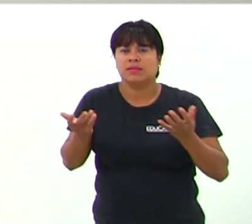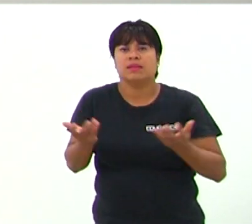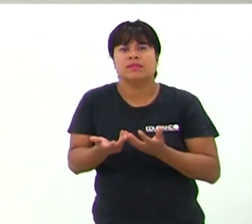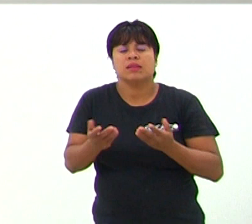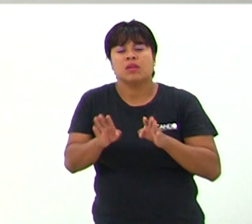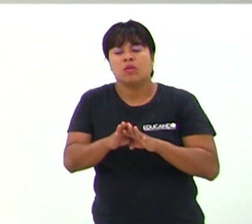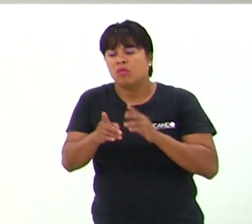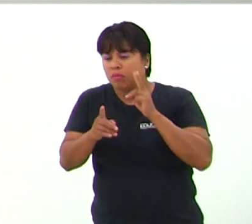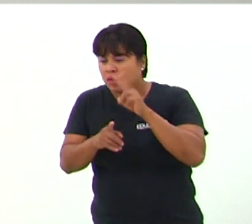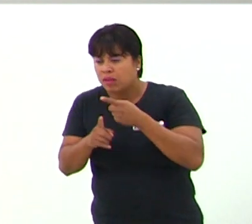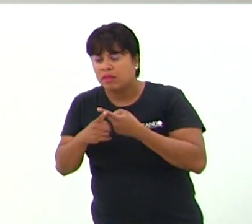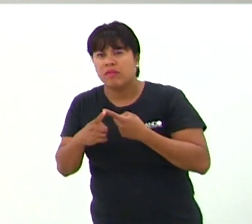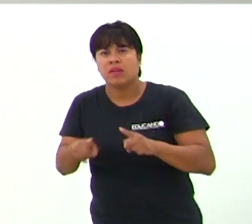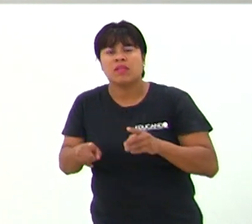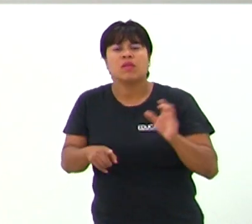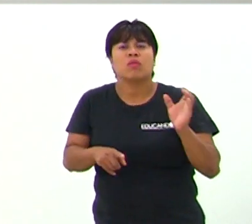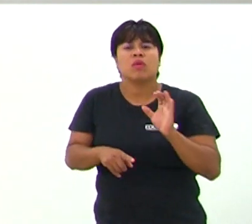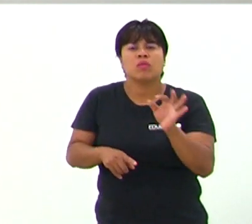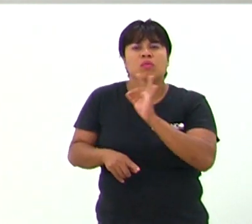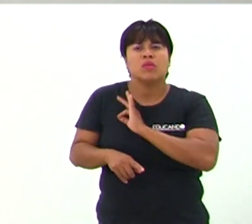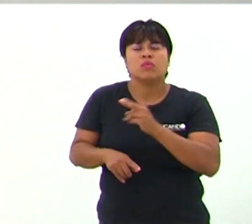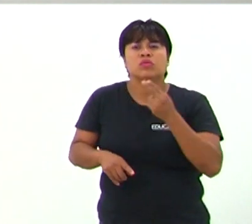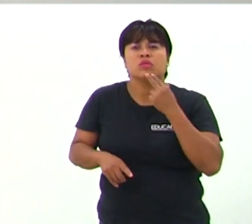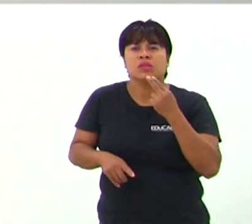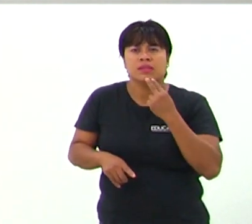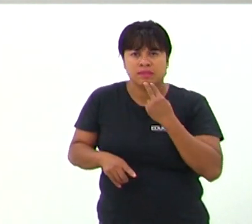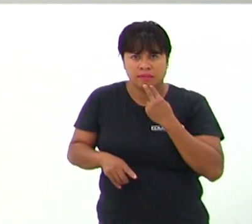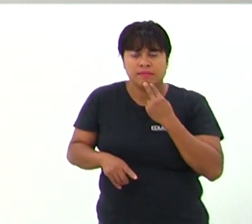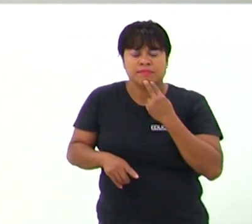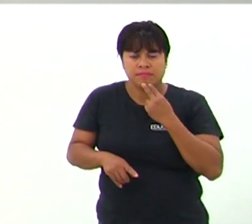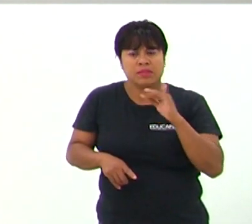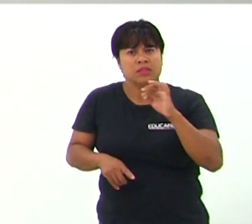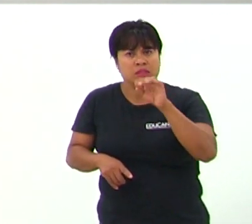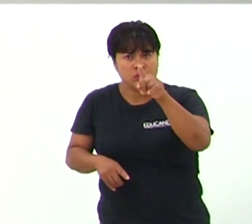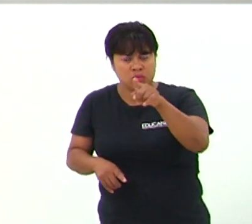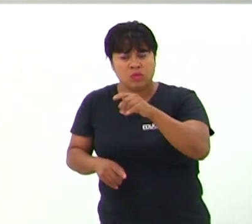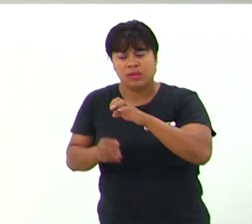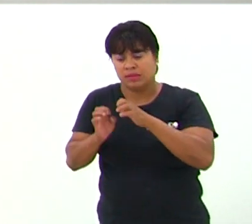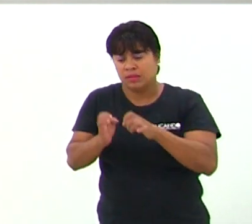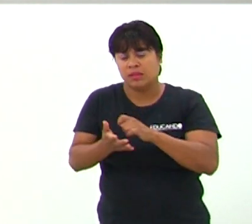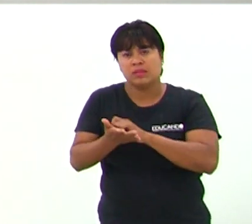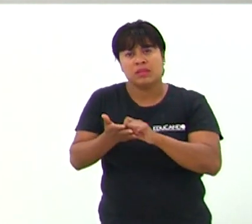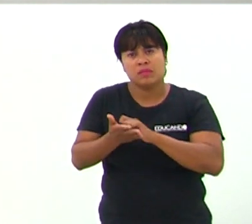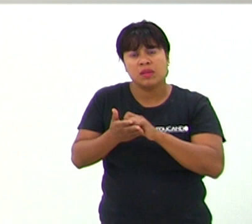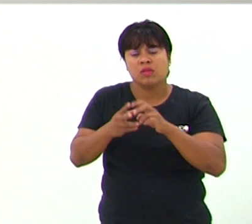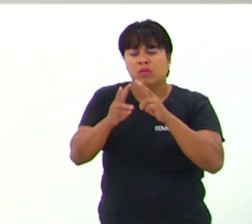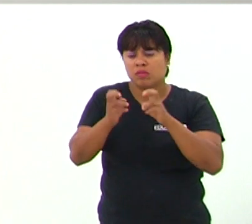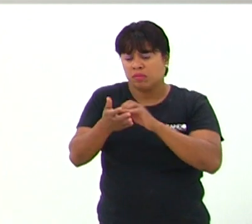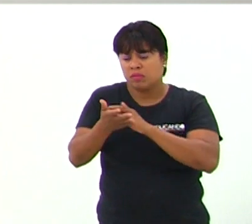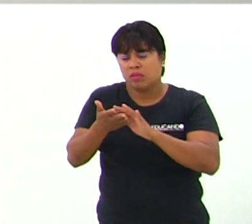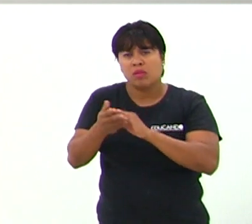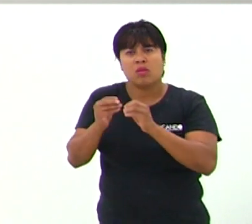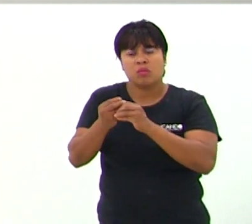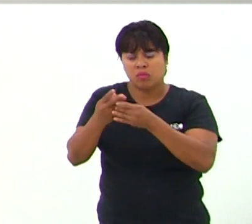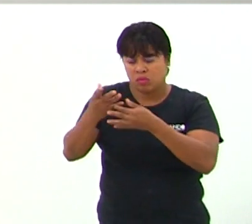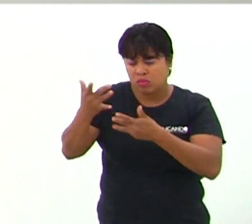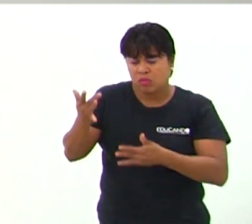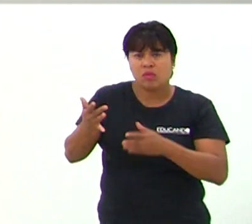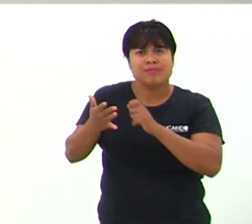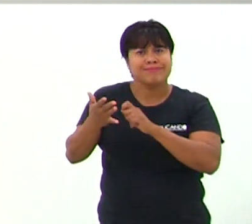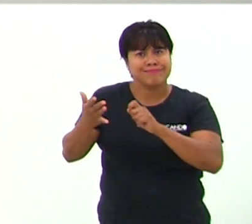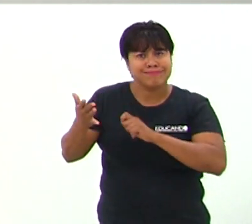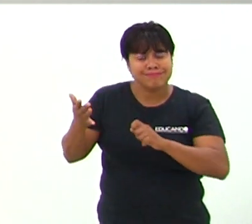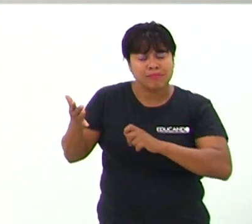la diferencia en qué momento poder utilizarlas. Si tú estás escribiendo algún texto, alguna descripción o alguna